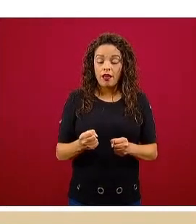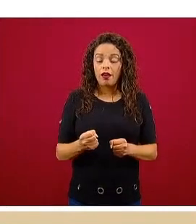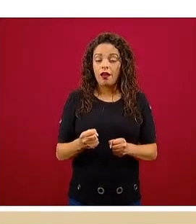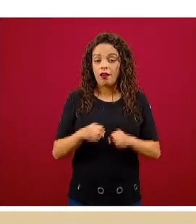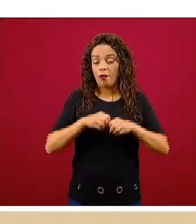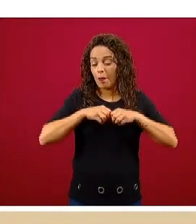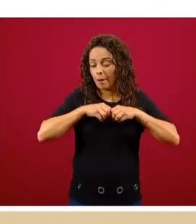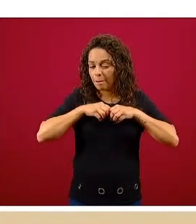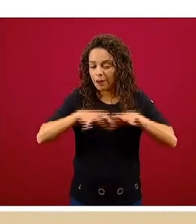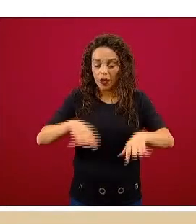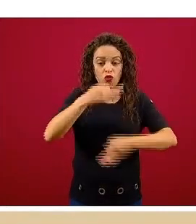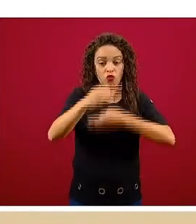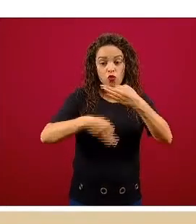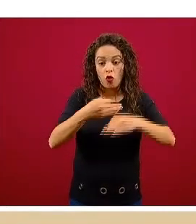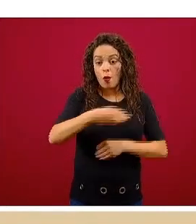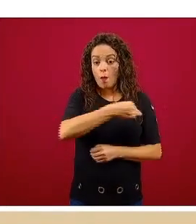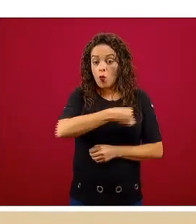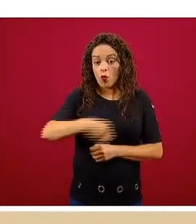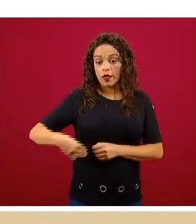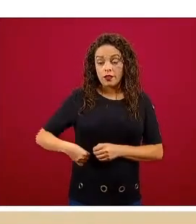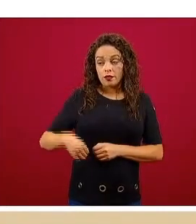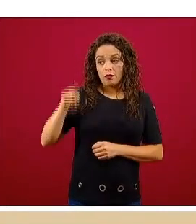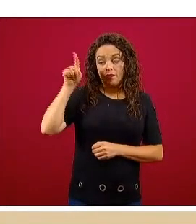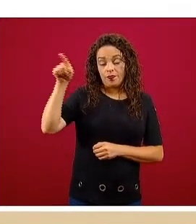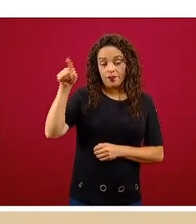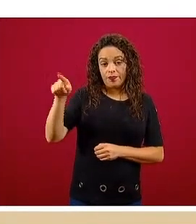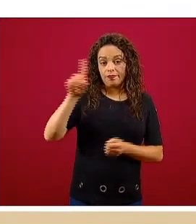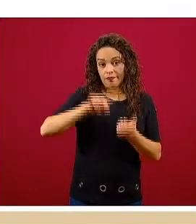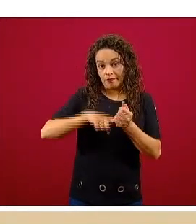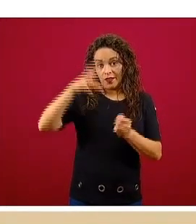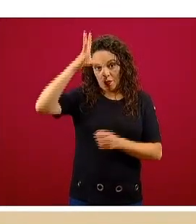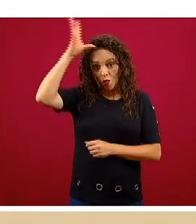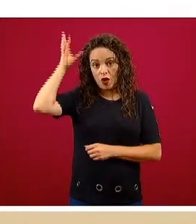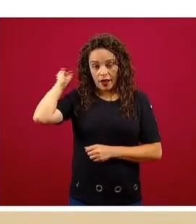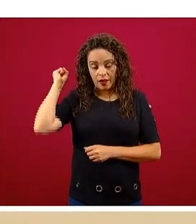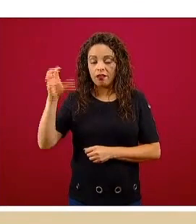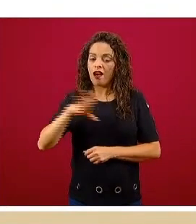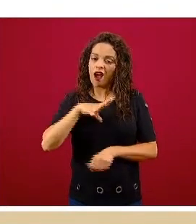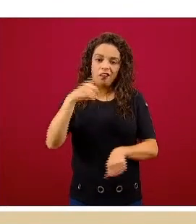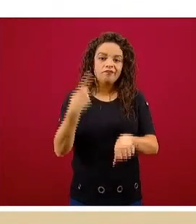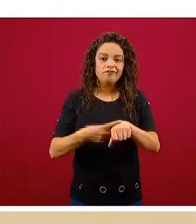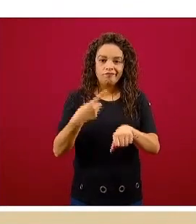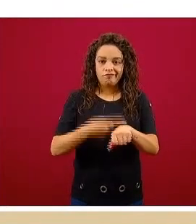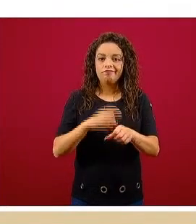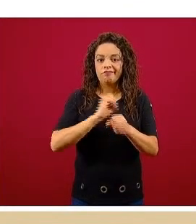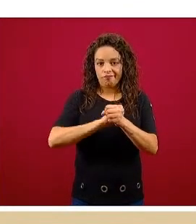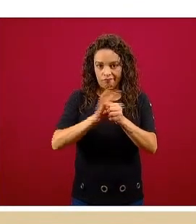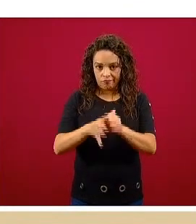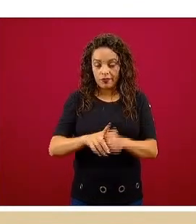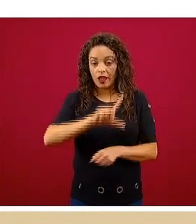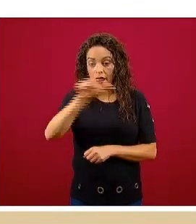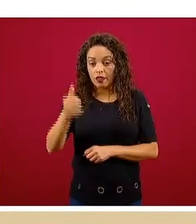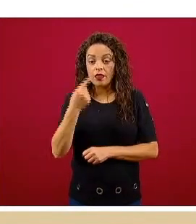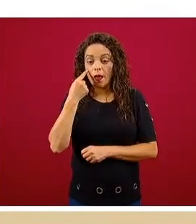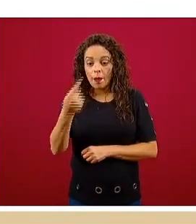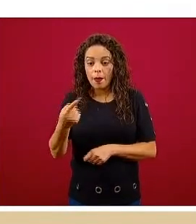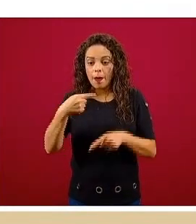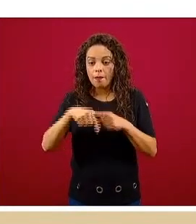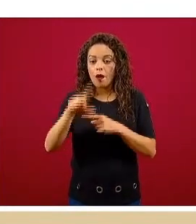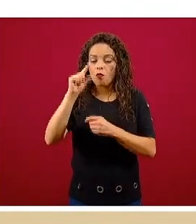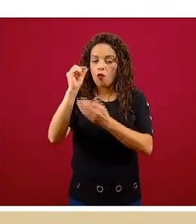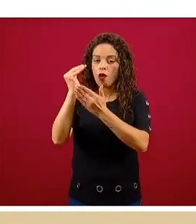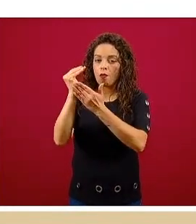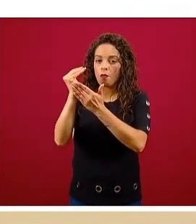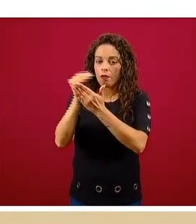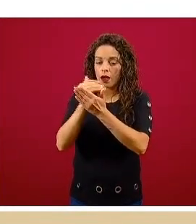disperso, es decir, todos los municipios del estado con casos, y entonces luego vemos que empieza a bajar un poco la intensidad, aunque